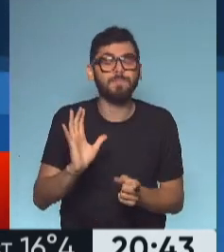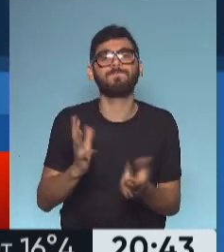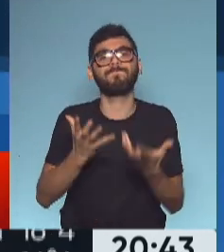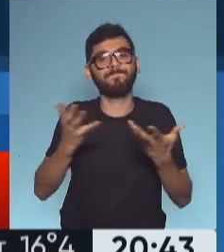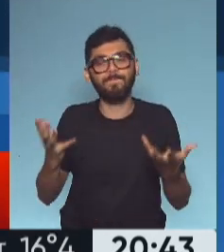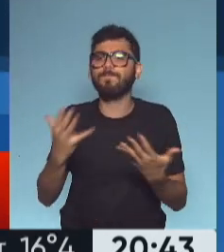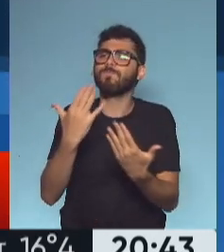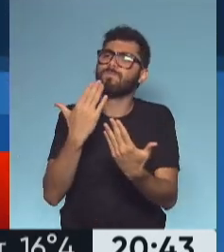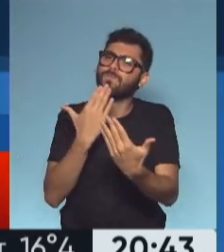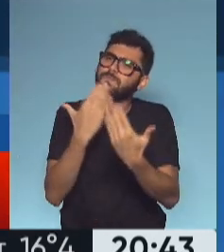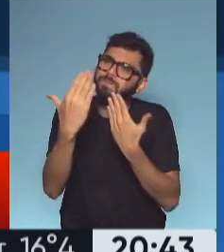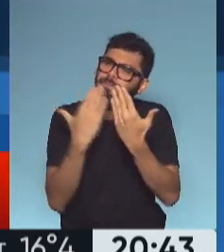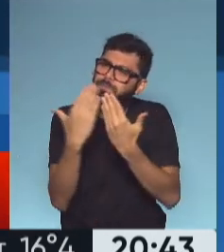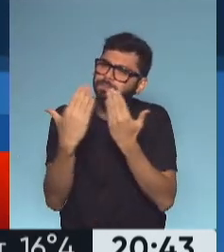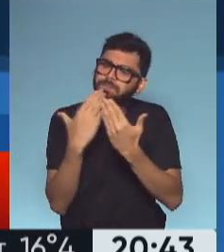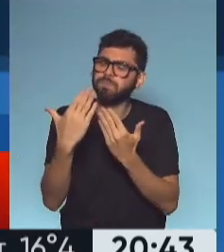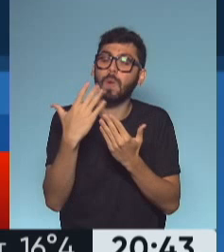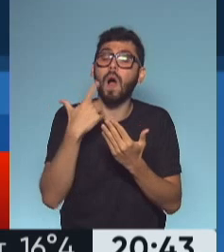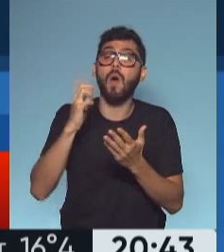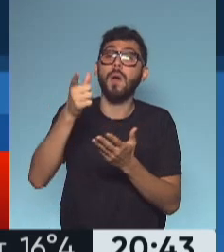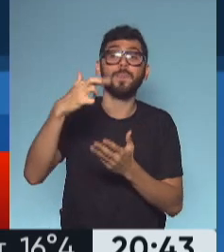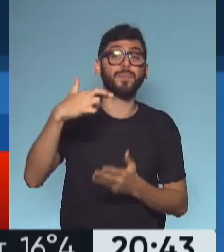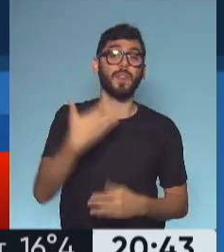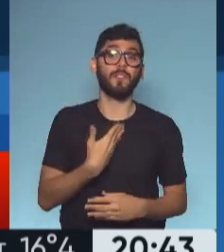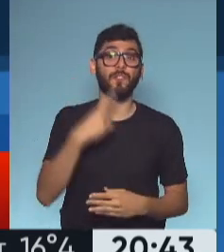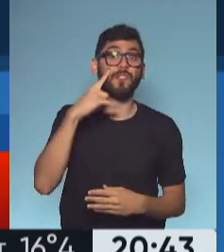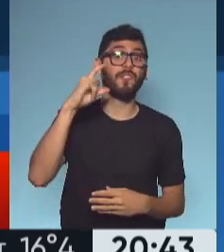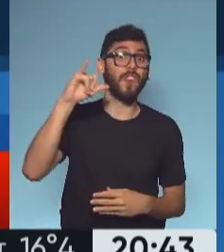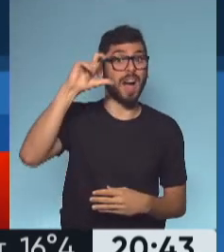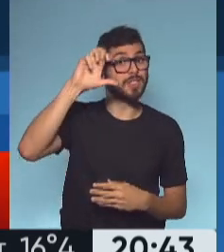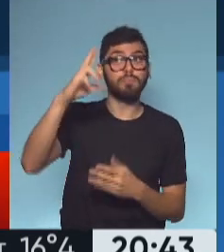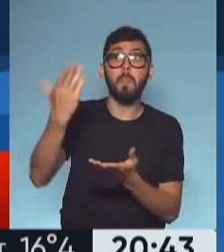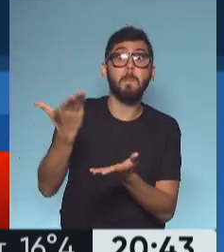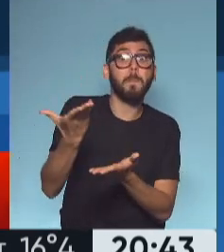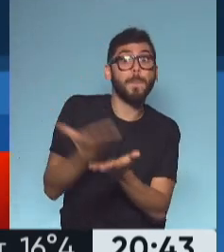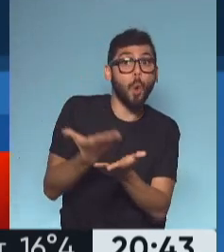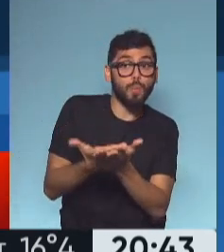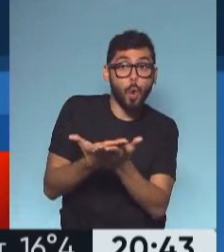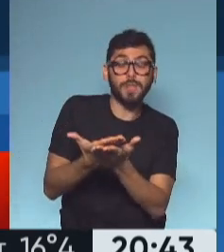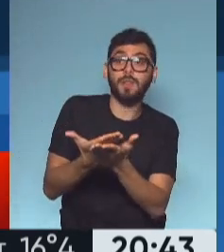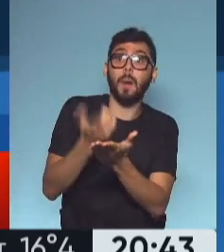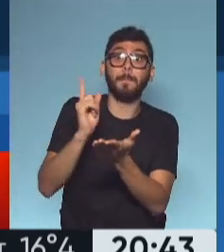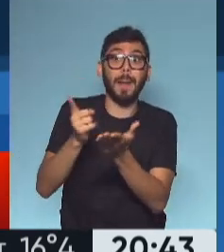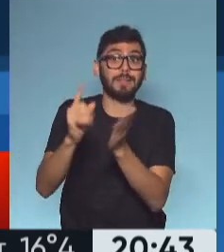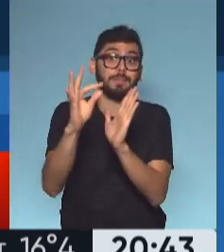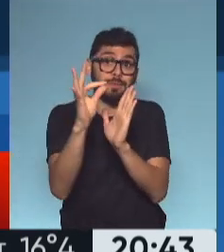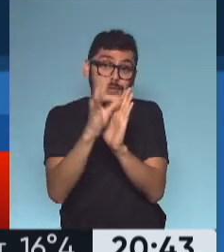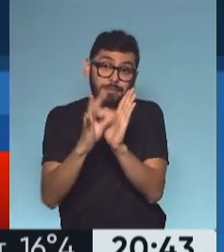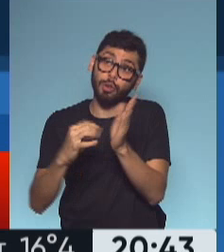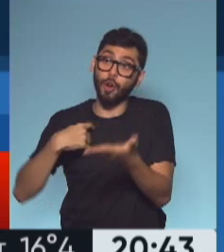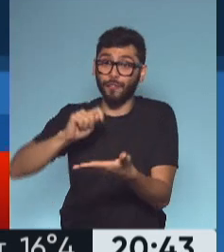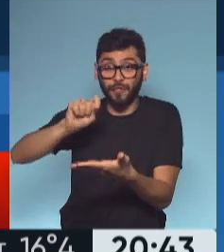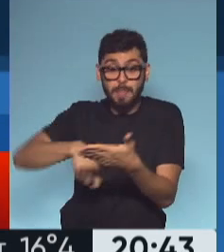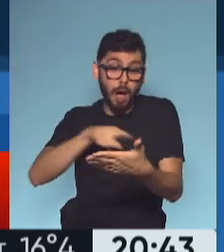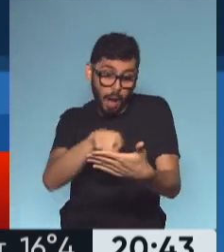de esas conversaciones y la posible propuesta que pueda hacer Pfizer, y que las cláusulas que debemos firmar estemos también